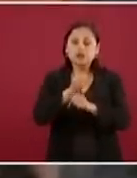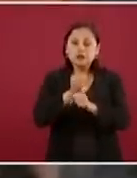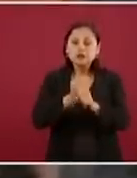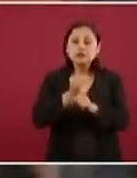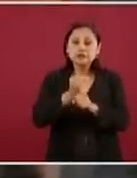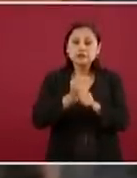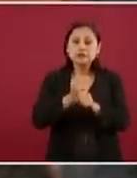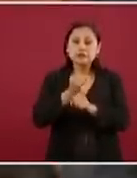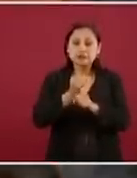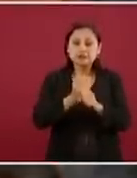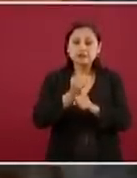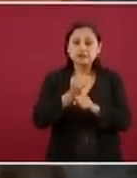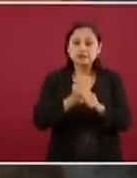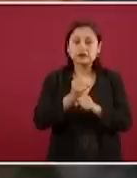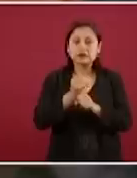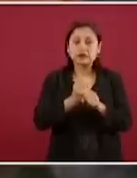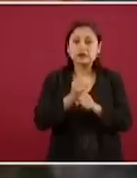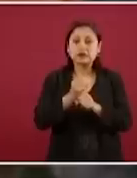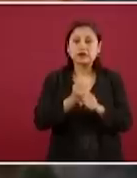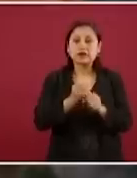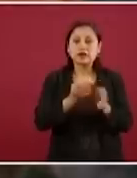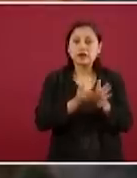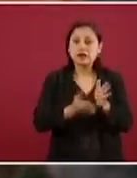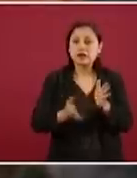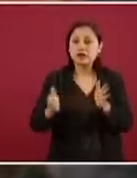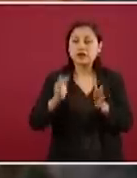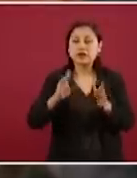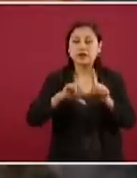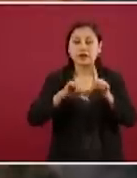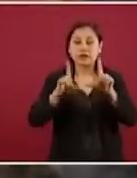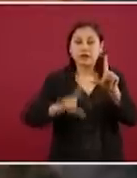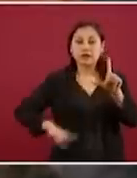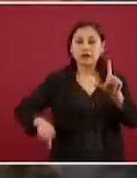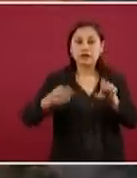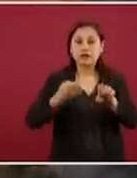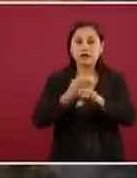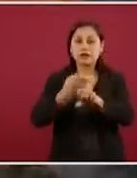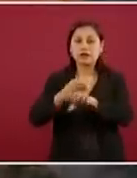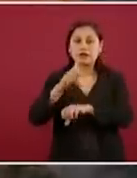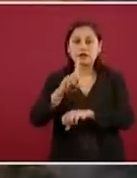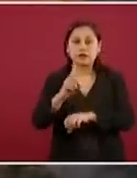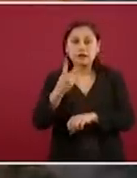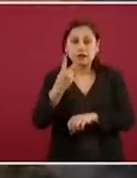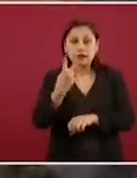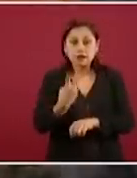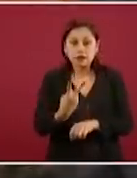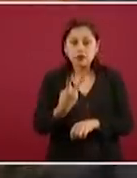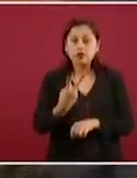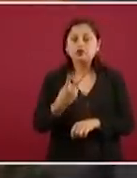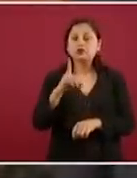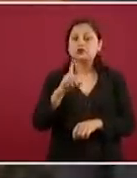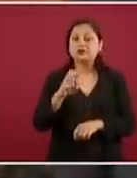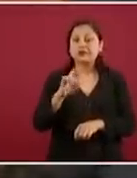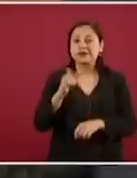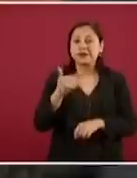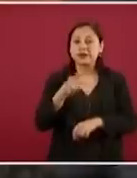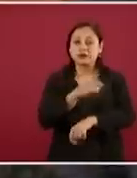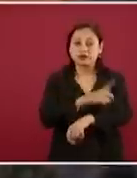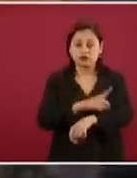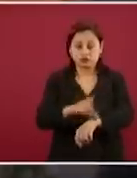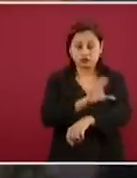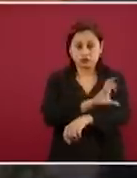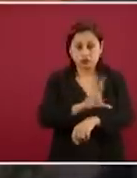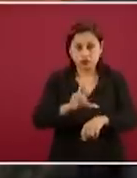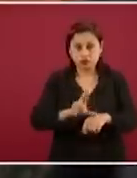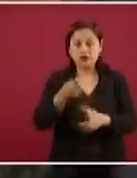de los 32 delegados estatales que tiene en las entidades. Ya sabemos que hay denuncias contra varios